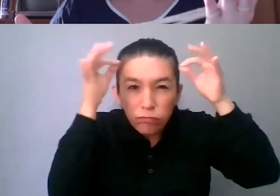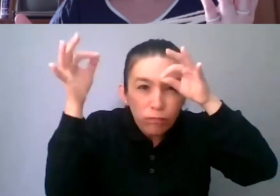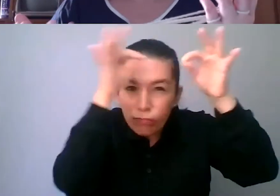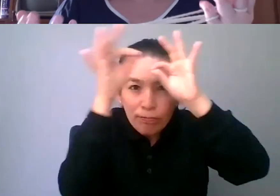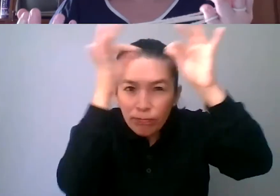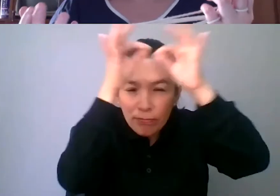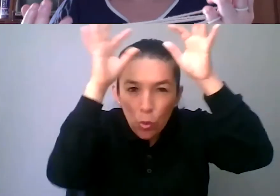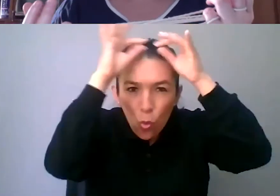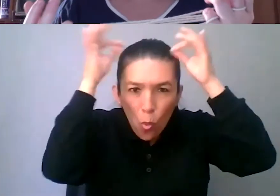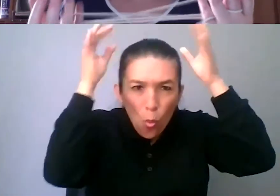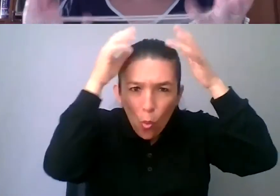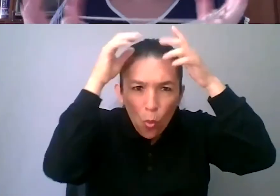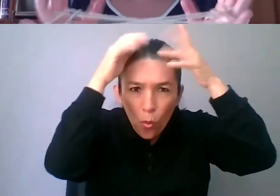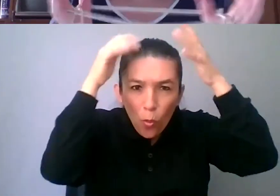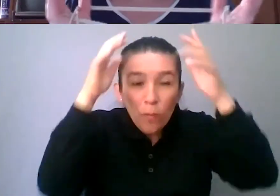cerebrales.